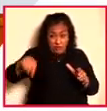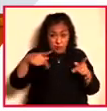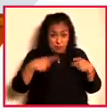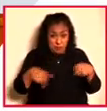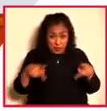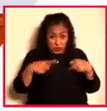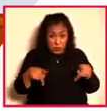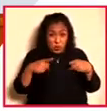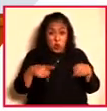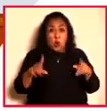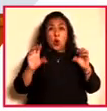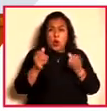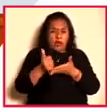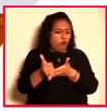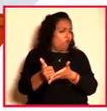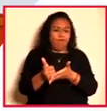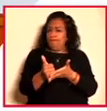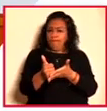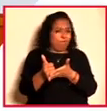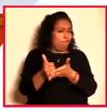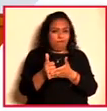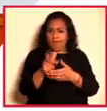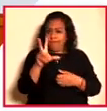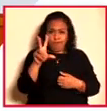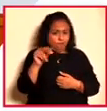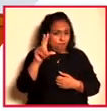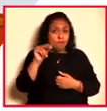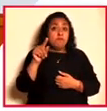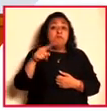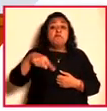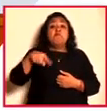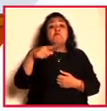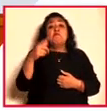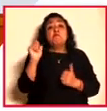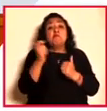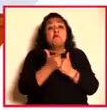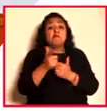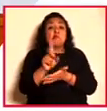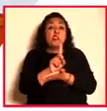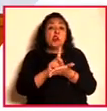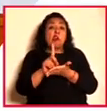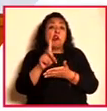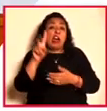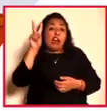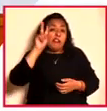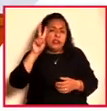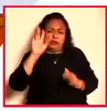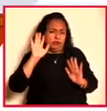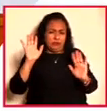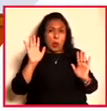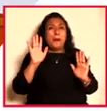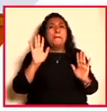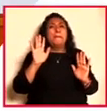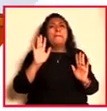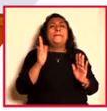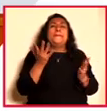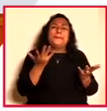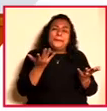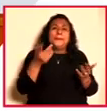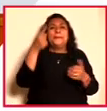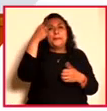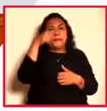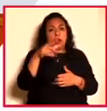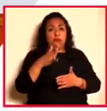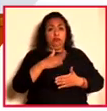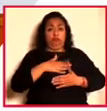para ayudarlas, a las personas que consumen algún tipo de sustancia, sino más bien lo hace para mantener su